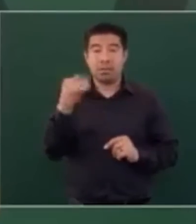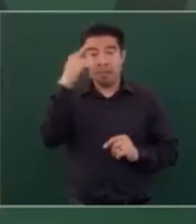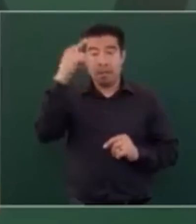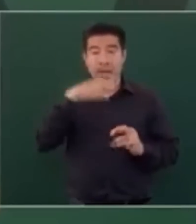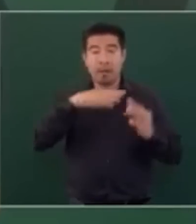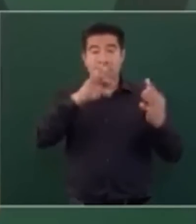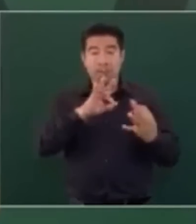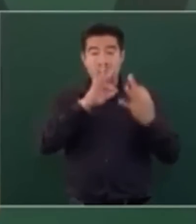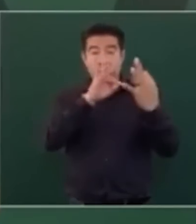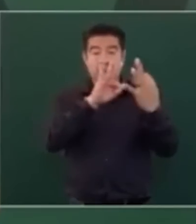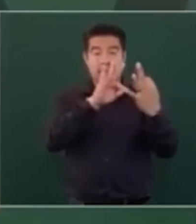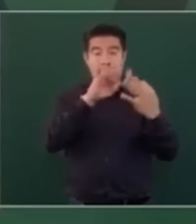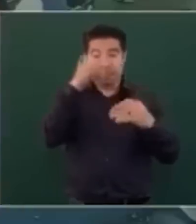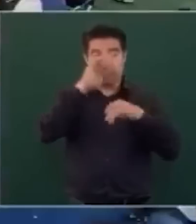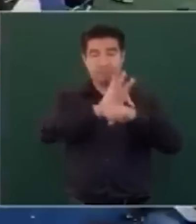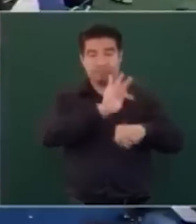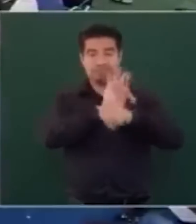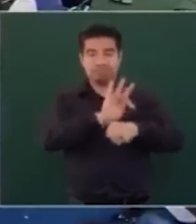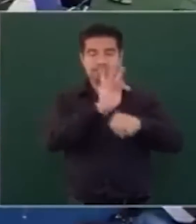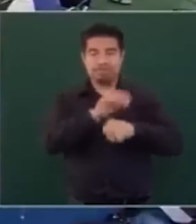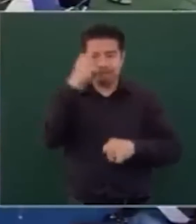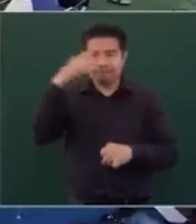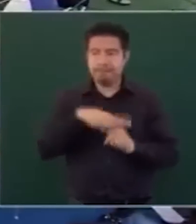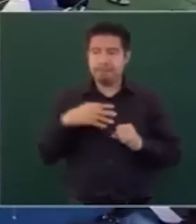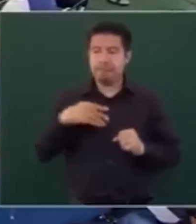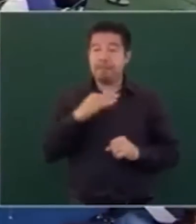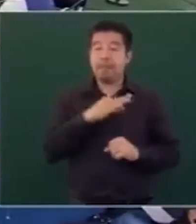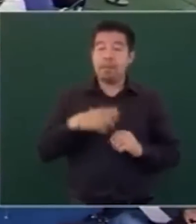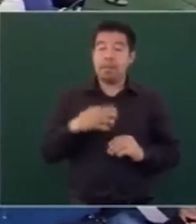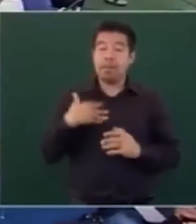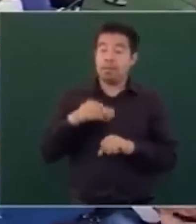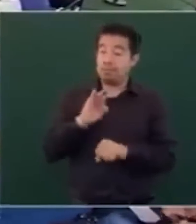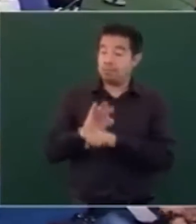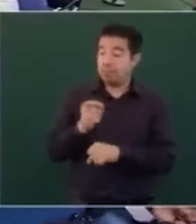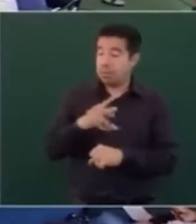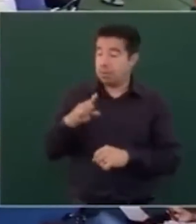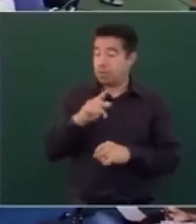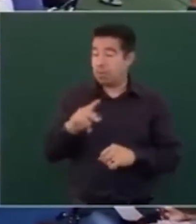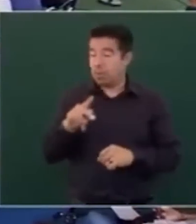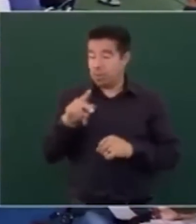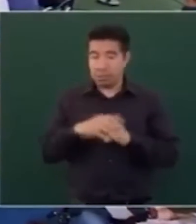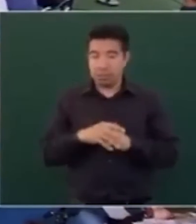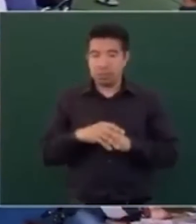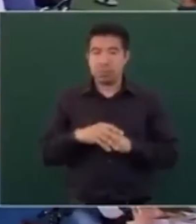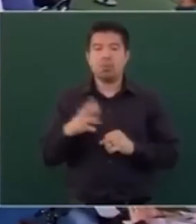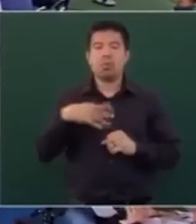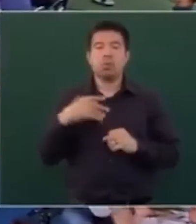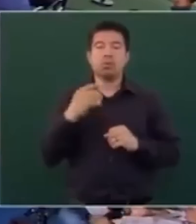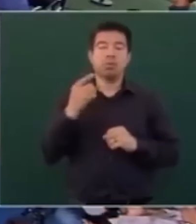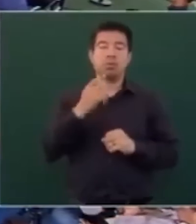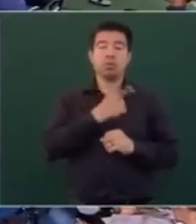defiendan y protejan al pueblo, que no estén al servicio de la delincuencia de cuello